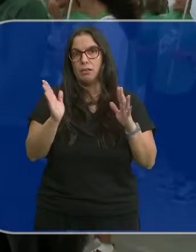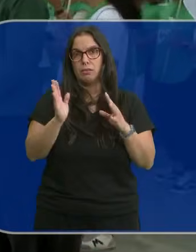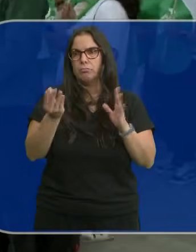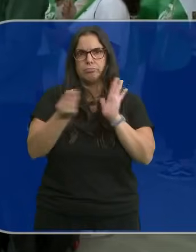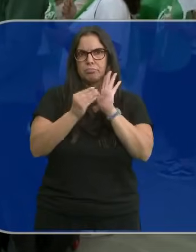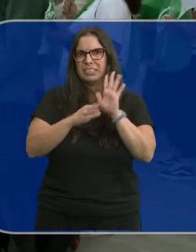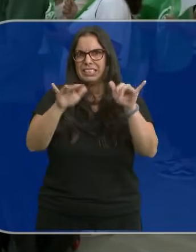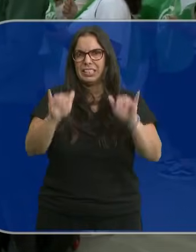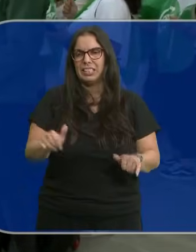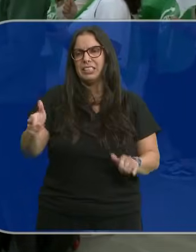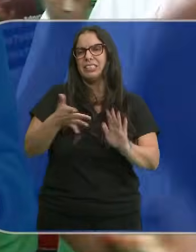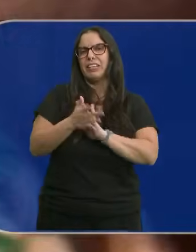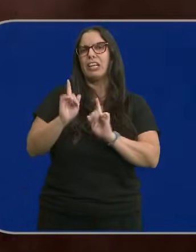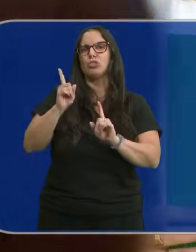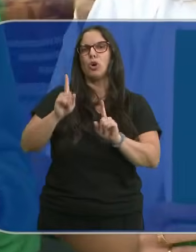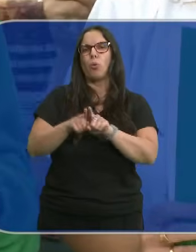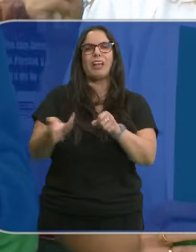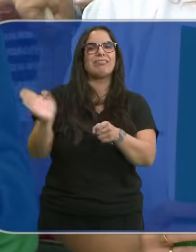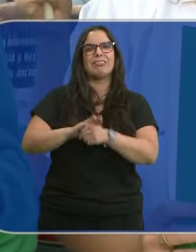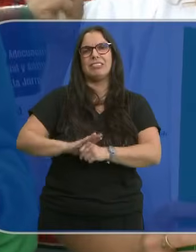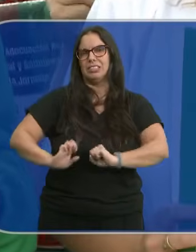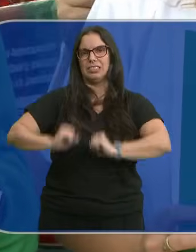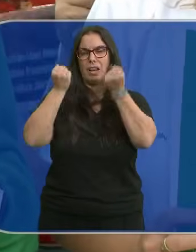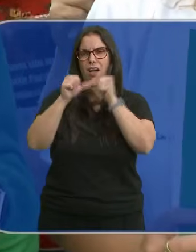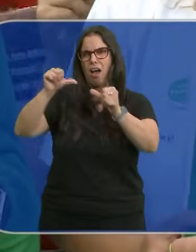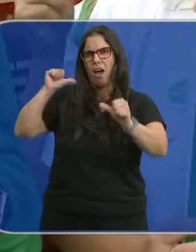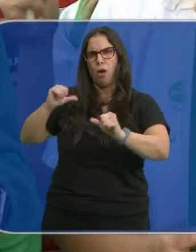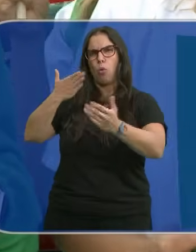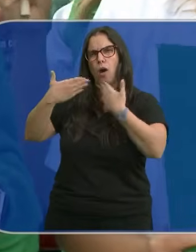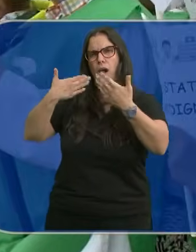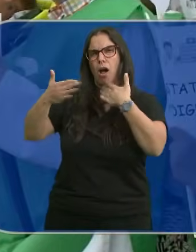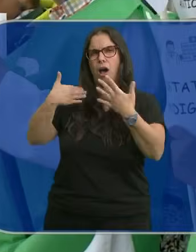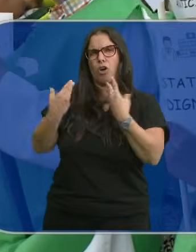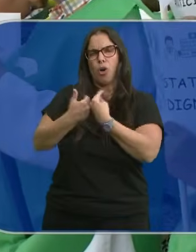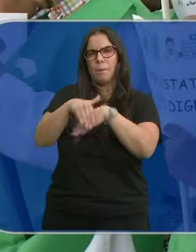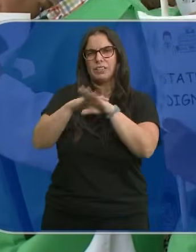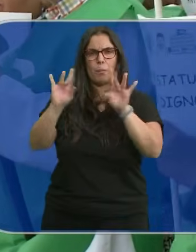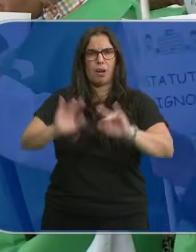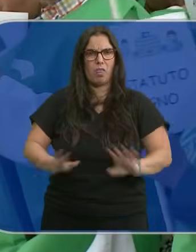esto solamente es un parche después de más de 40 conversaciones con el Ministerio.